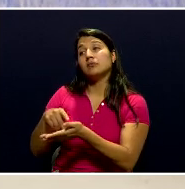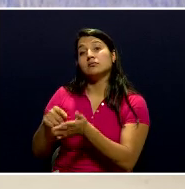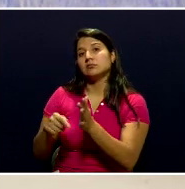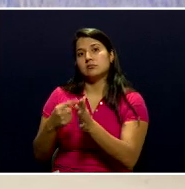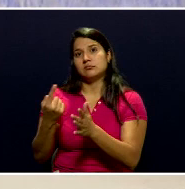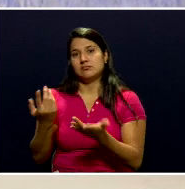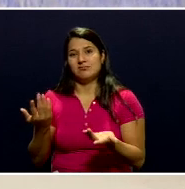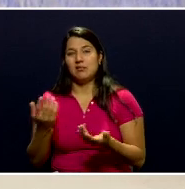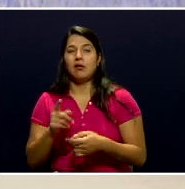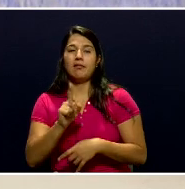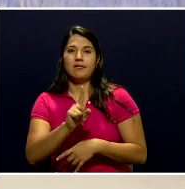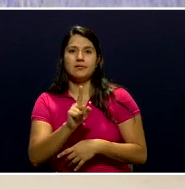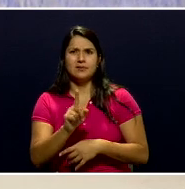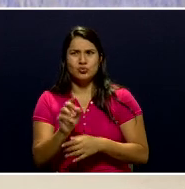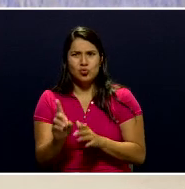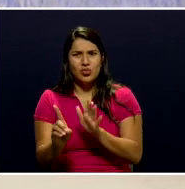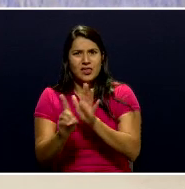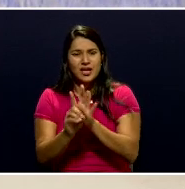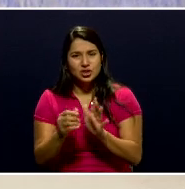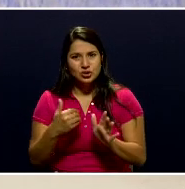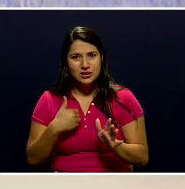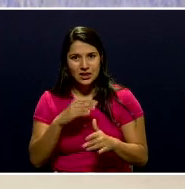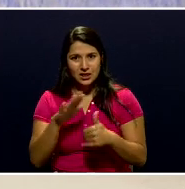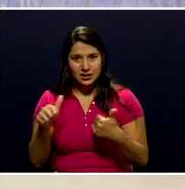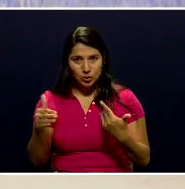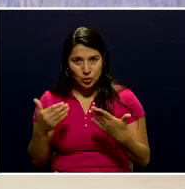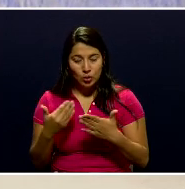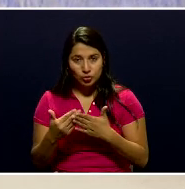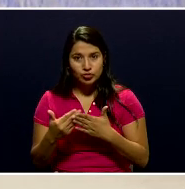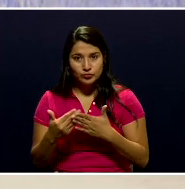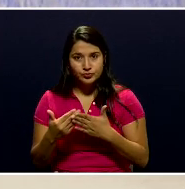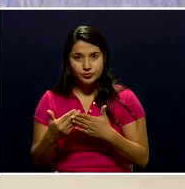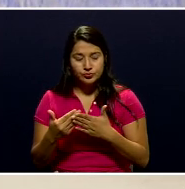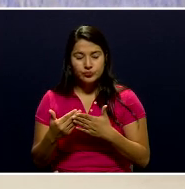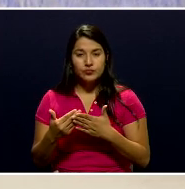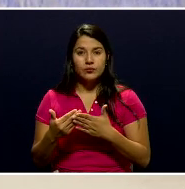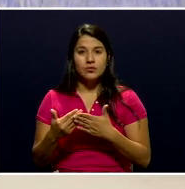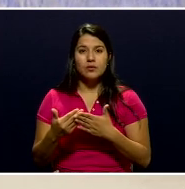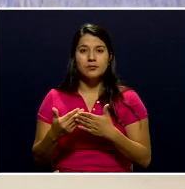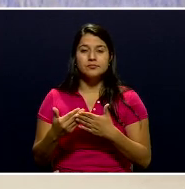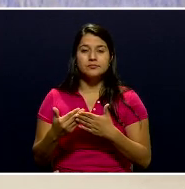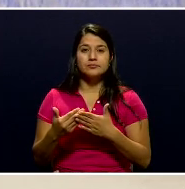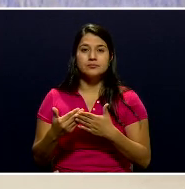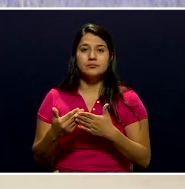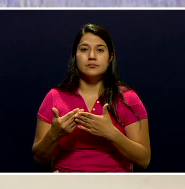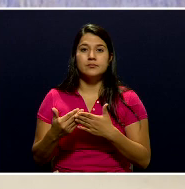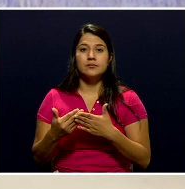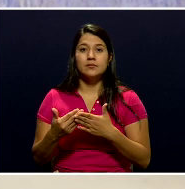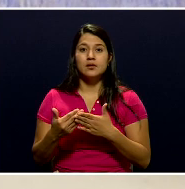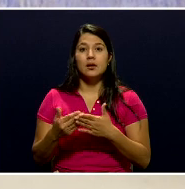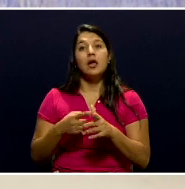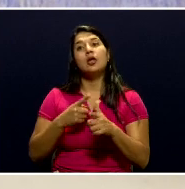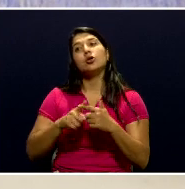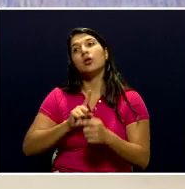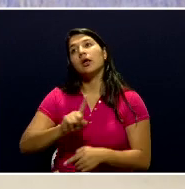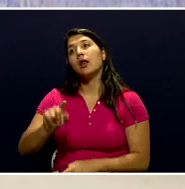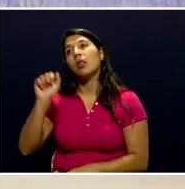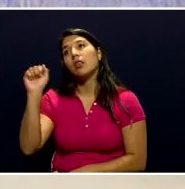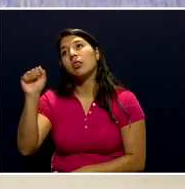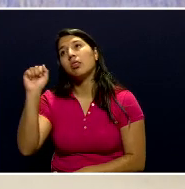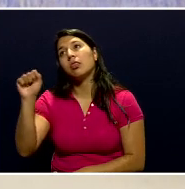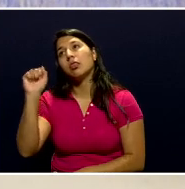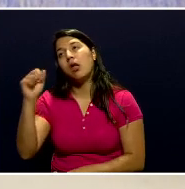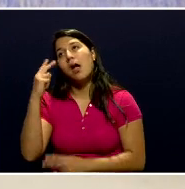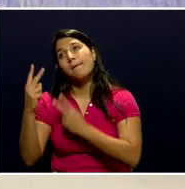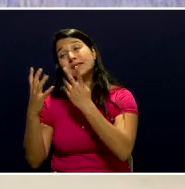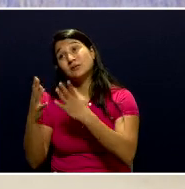ese derecho que tienen todos, que tenemos todos. Le tenemos que tocar la puerta a doña Julia para que